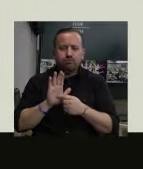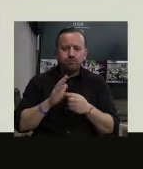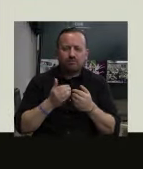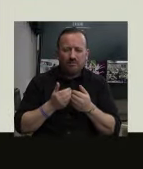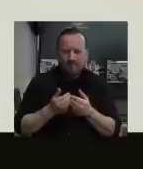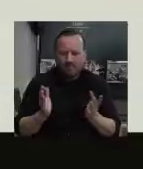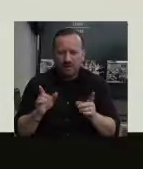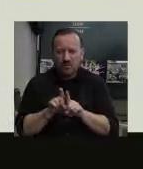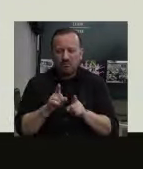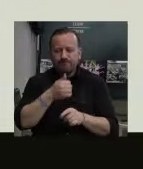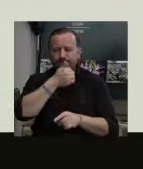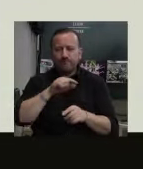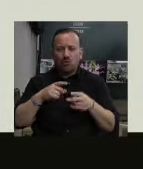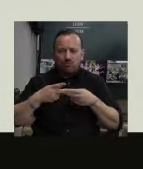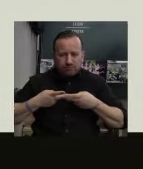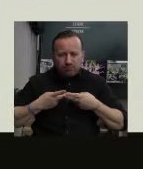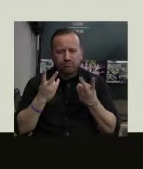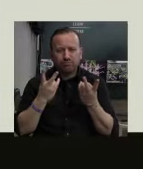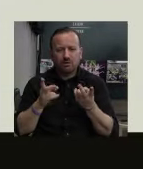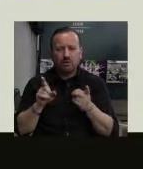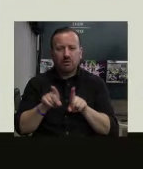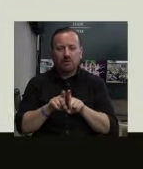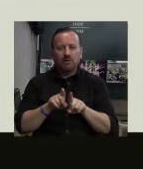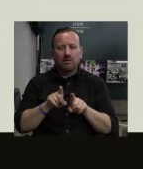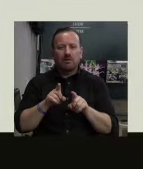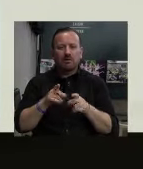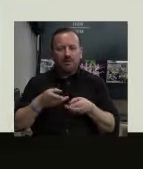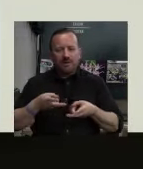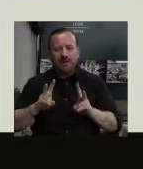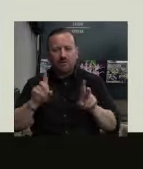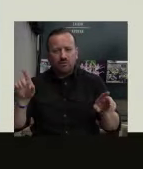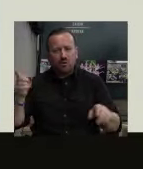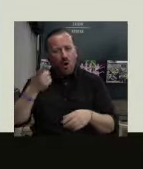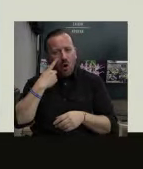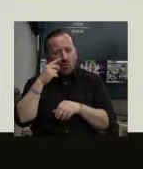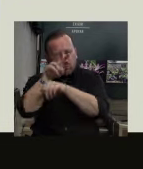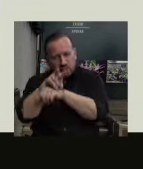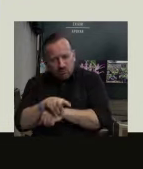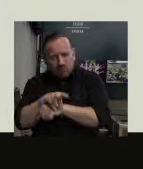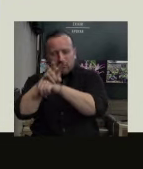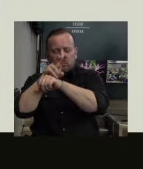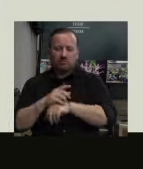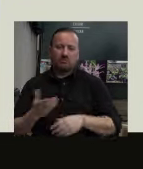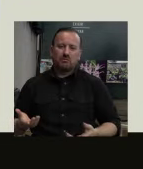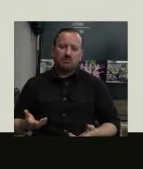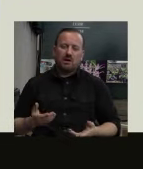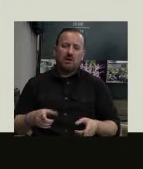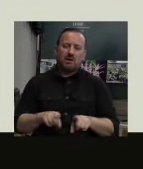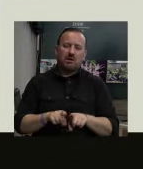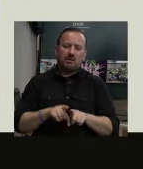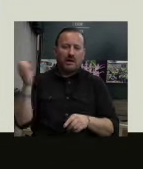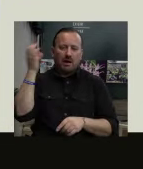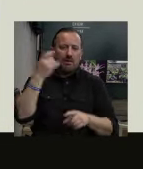que revelarte dejarte habitar dejarte conocer aprender con